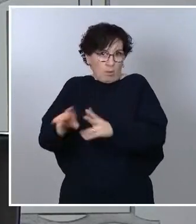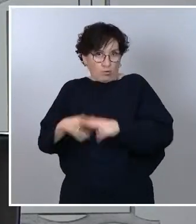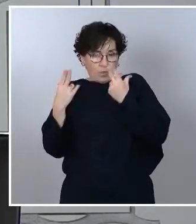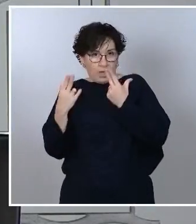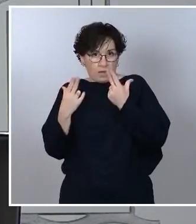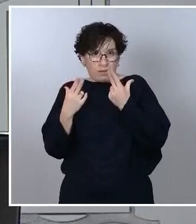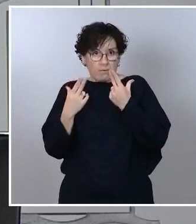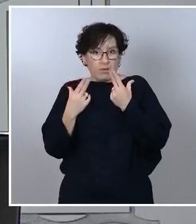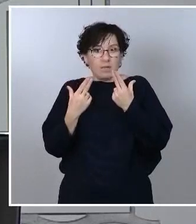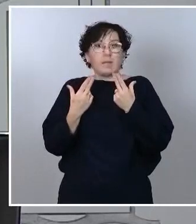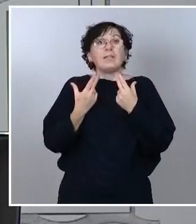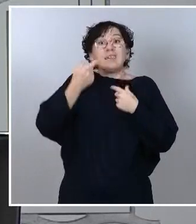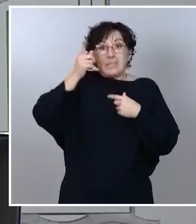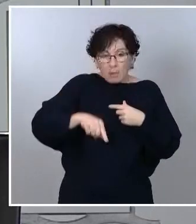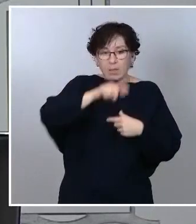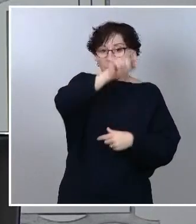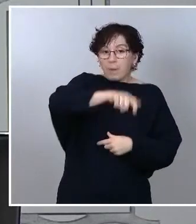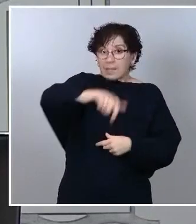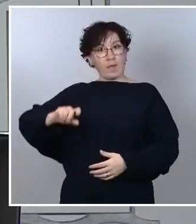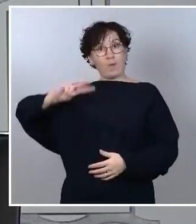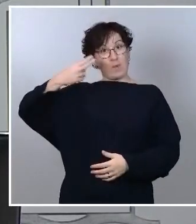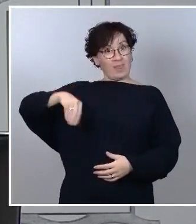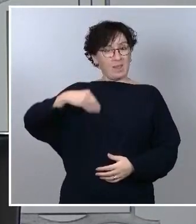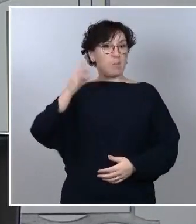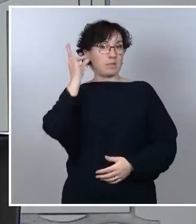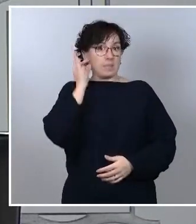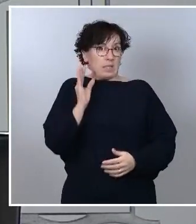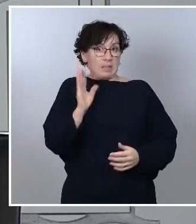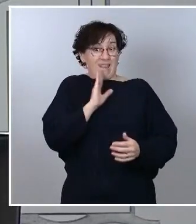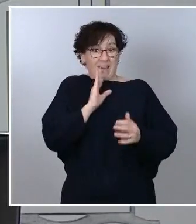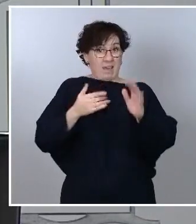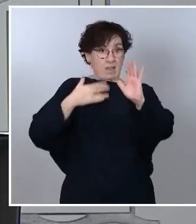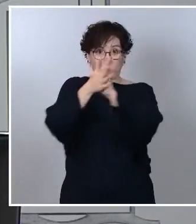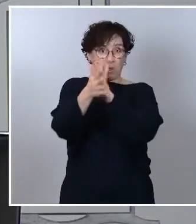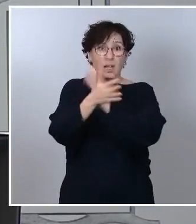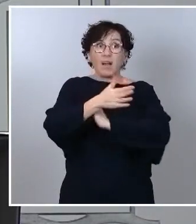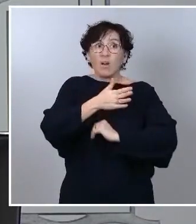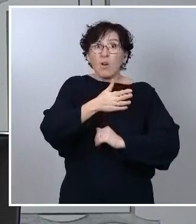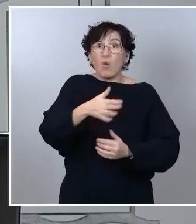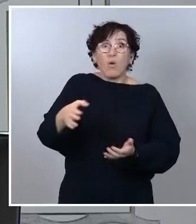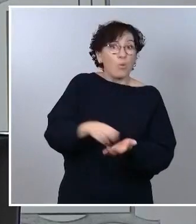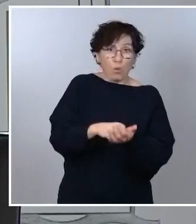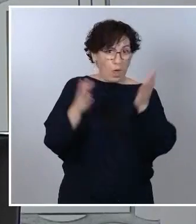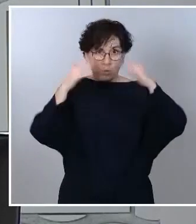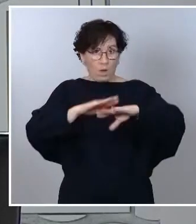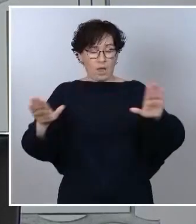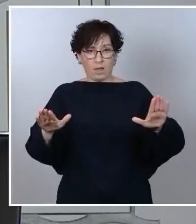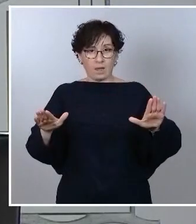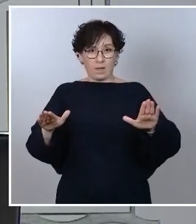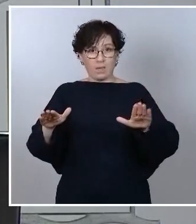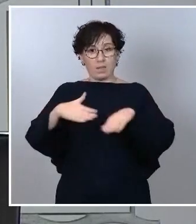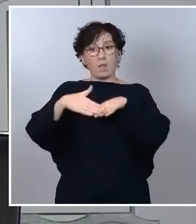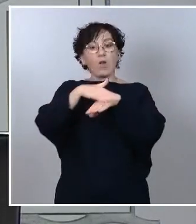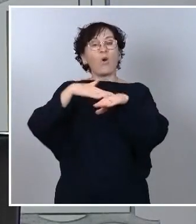personas que no sean beneficiarias del bono social no hay ningún tipo de duda que el gobierno va a prohibir